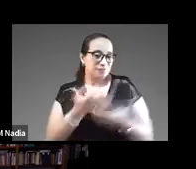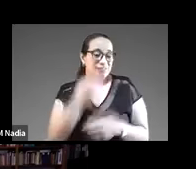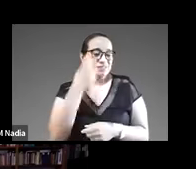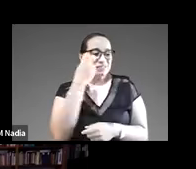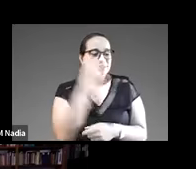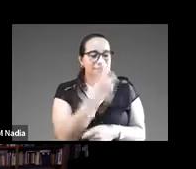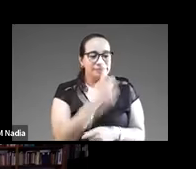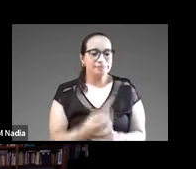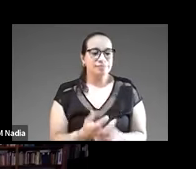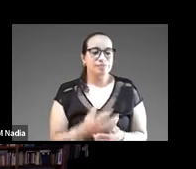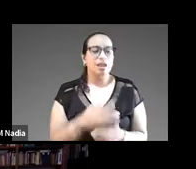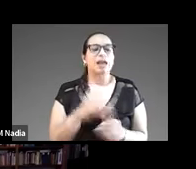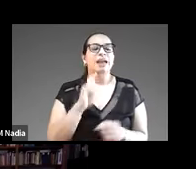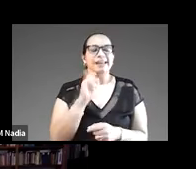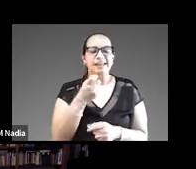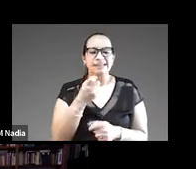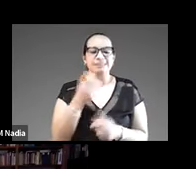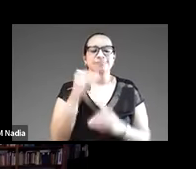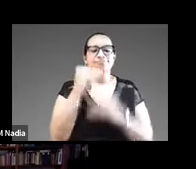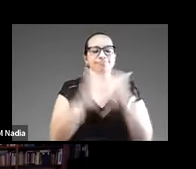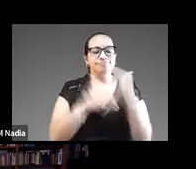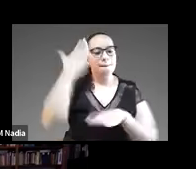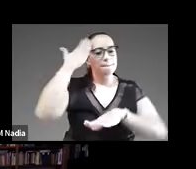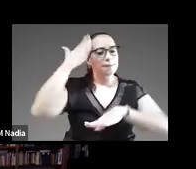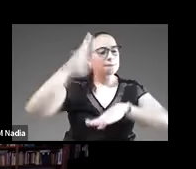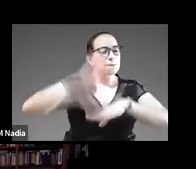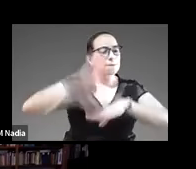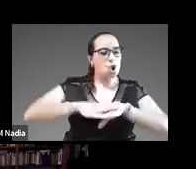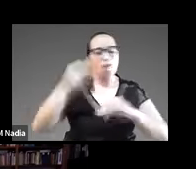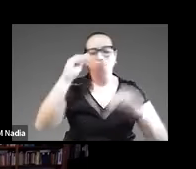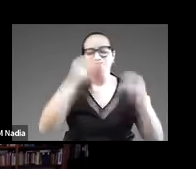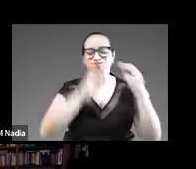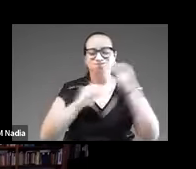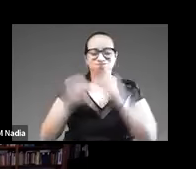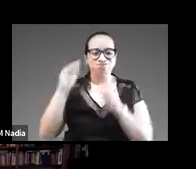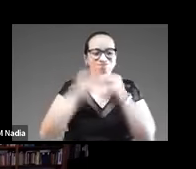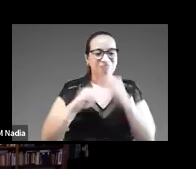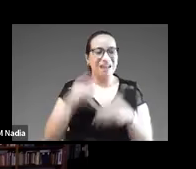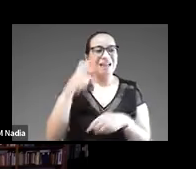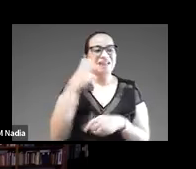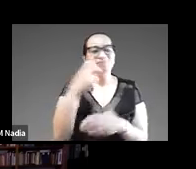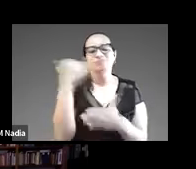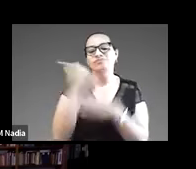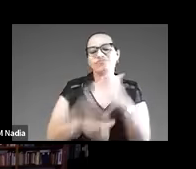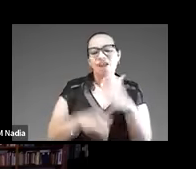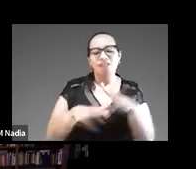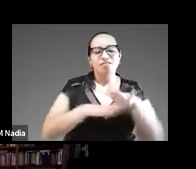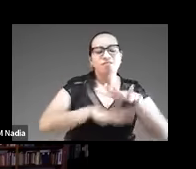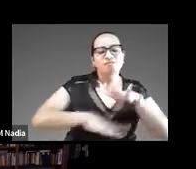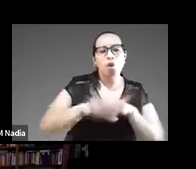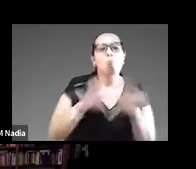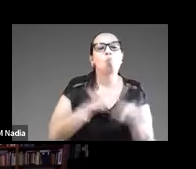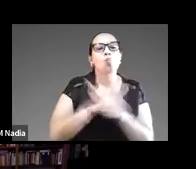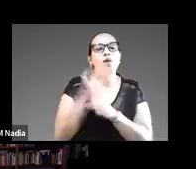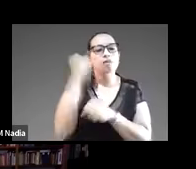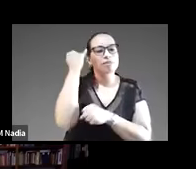es construir memoria también, que mucha falta hace en los barrios, la idea de memoria colectiva.